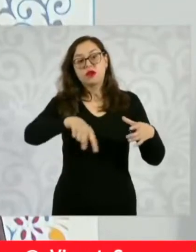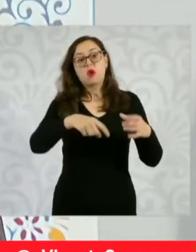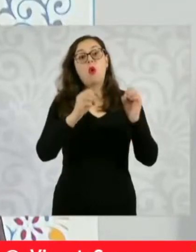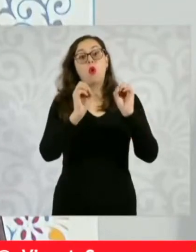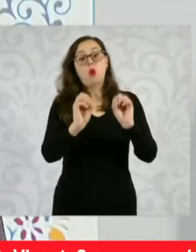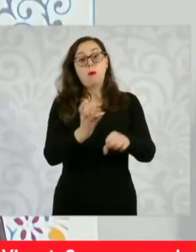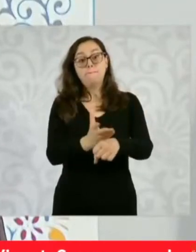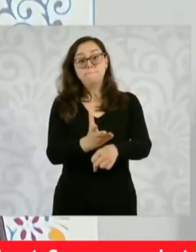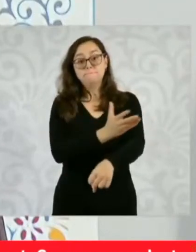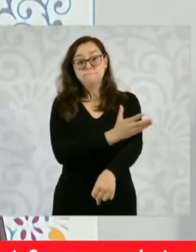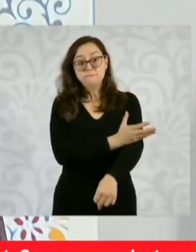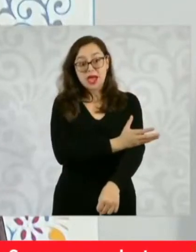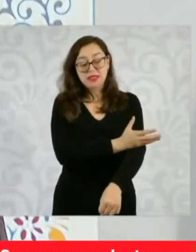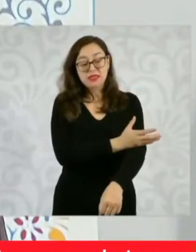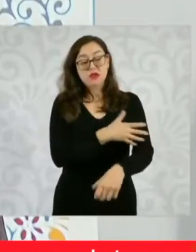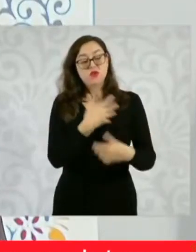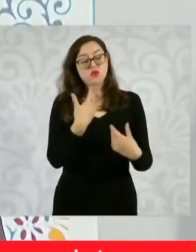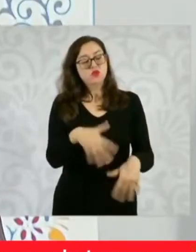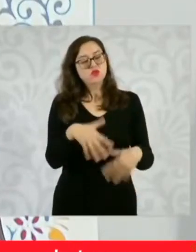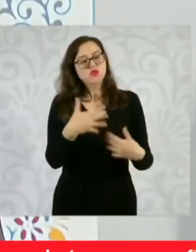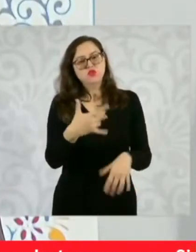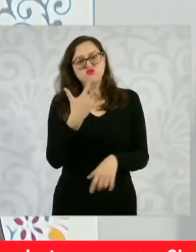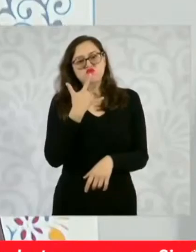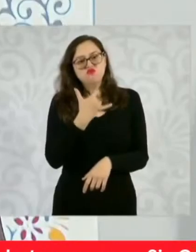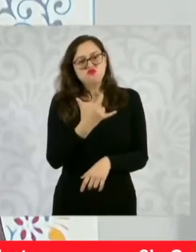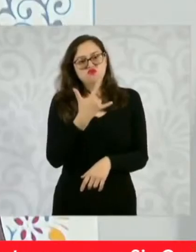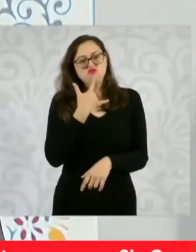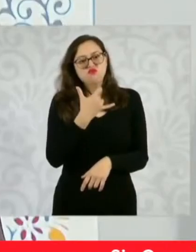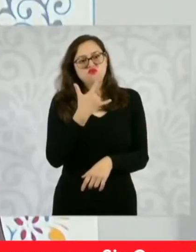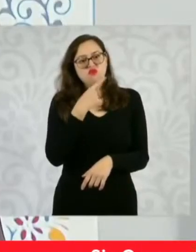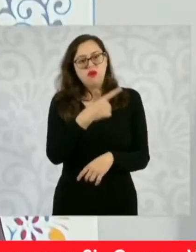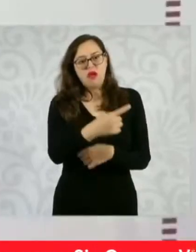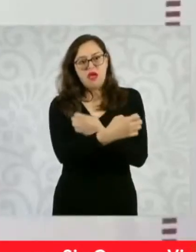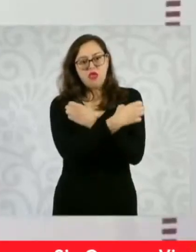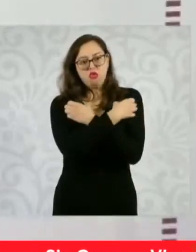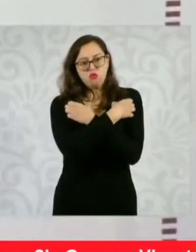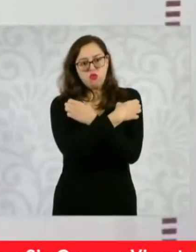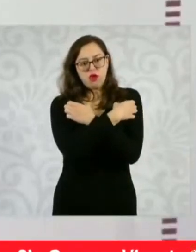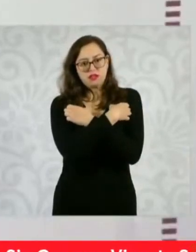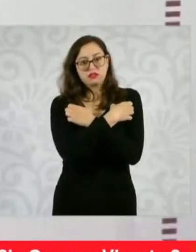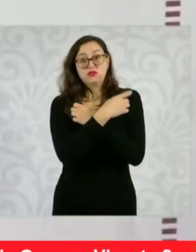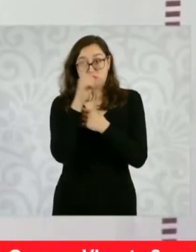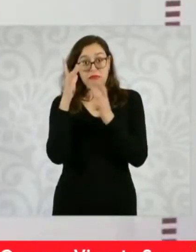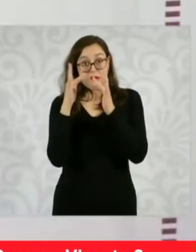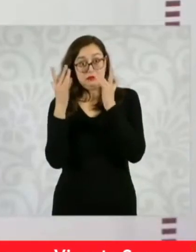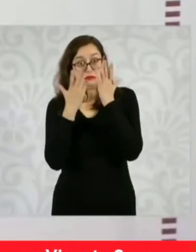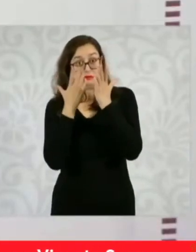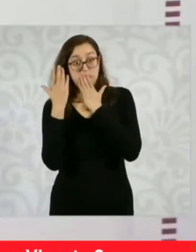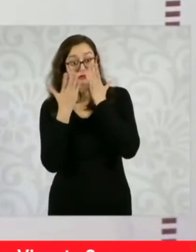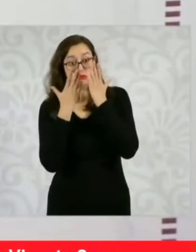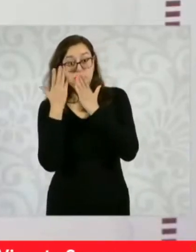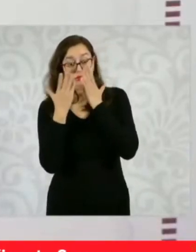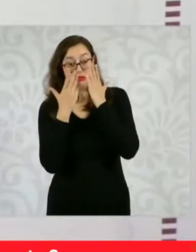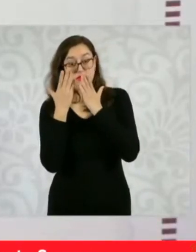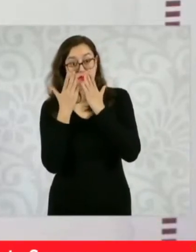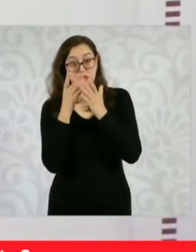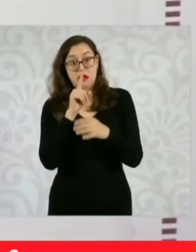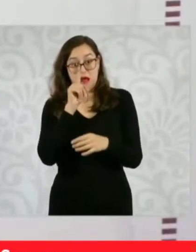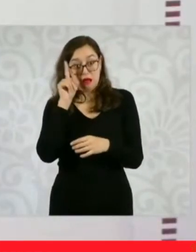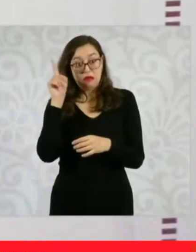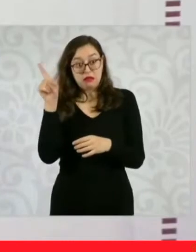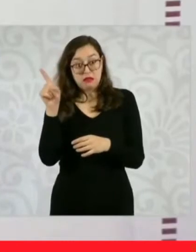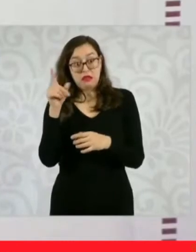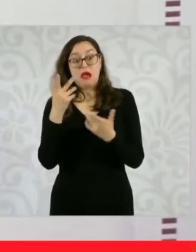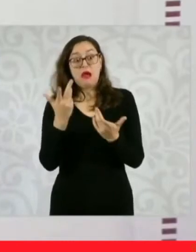Francisco y Madero, forjado, entre otras cosas, por su educación en Francia, en el Liceo de Versalles